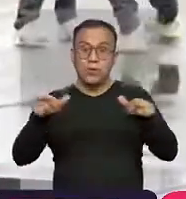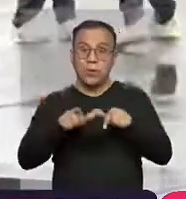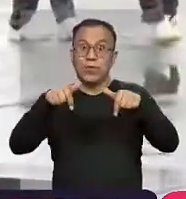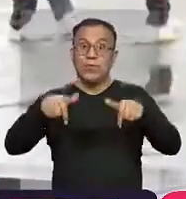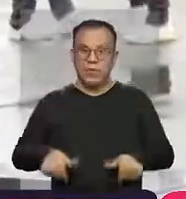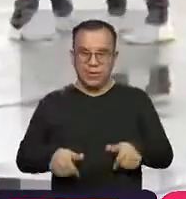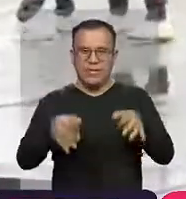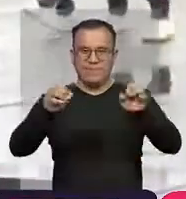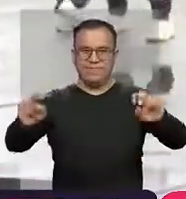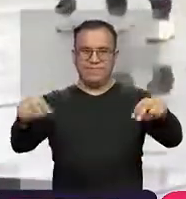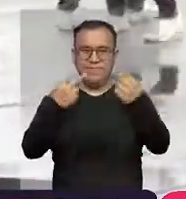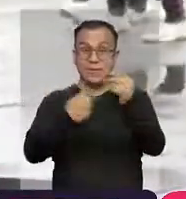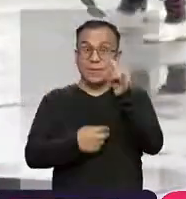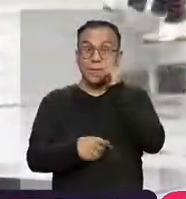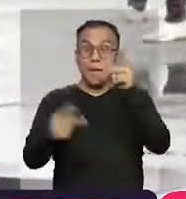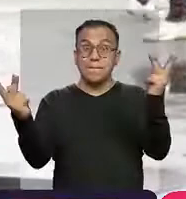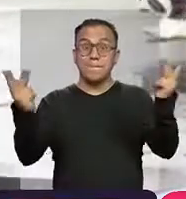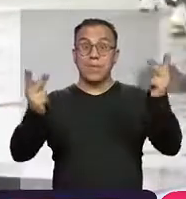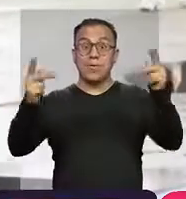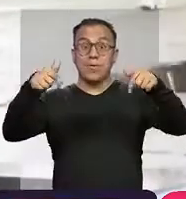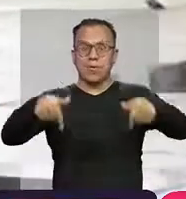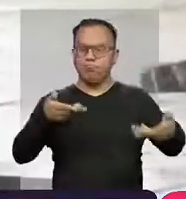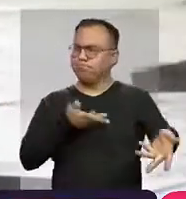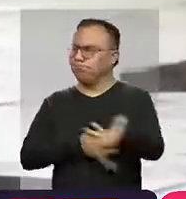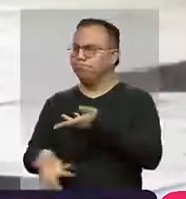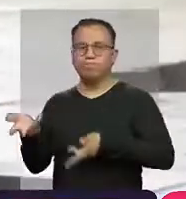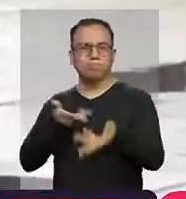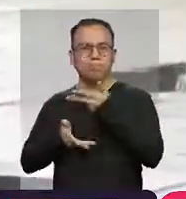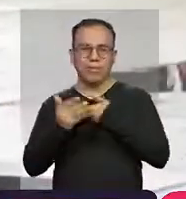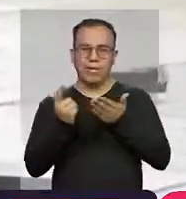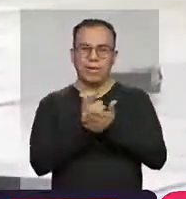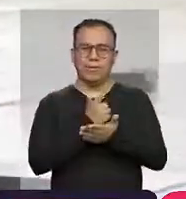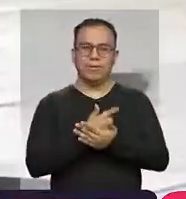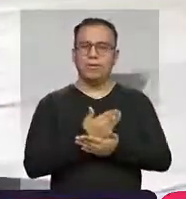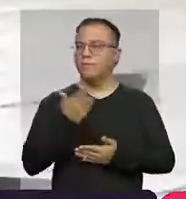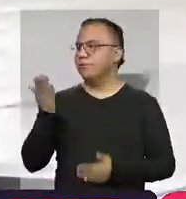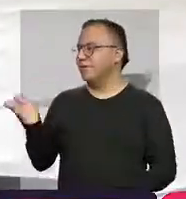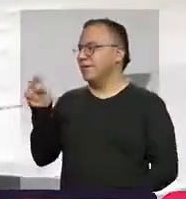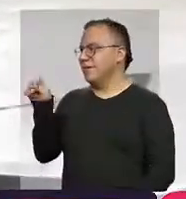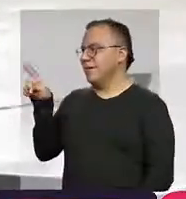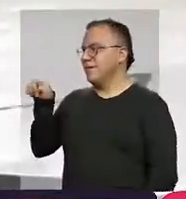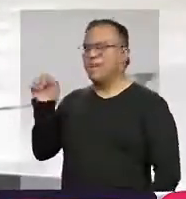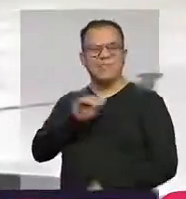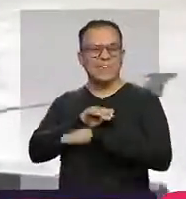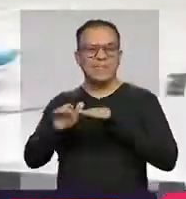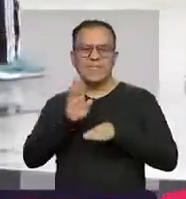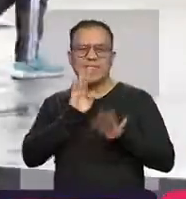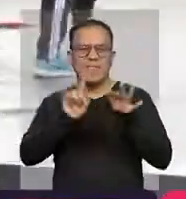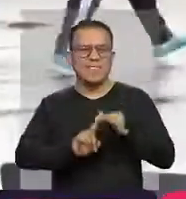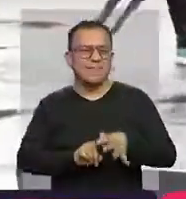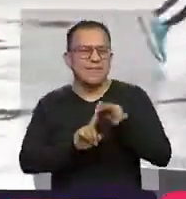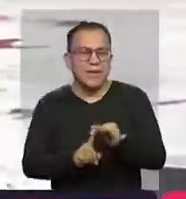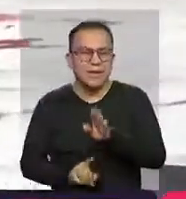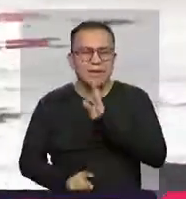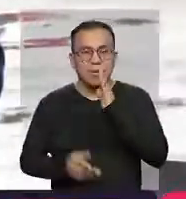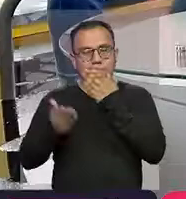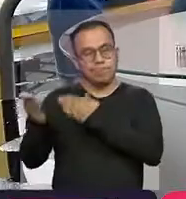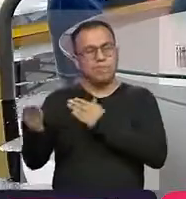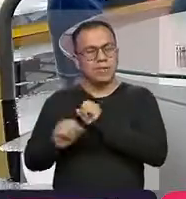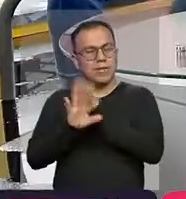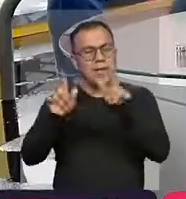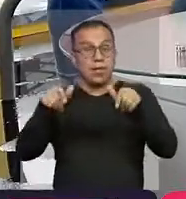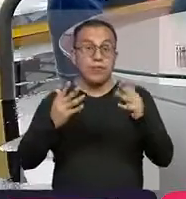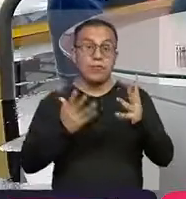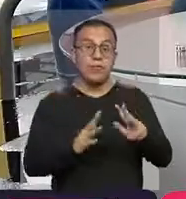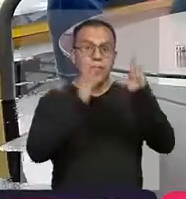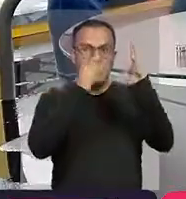de emisión en directo para Noticias Capital y compartirnos sus publicaciones. Y Andrés hoy tiene un invitado muy, muy especial, por supuesto para la feria,